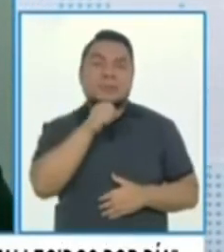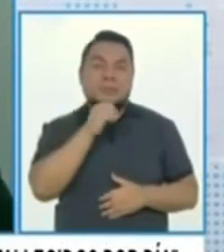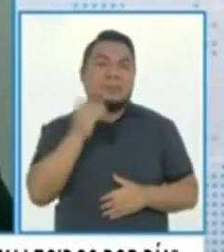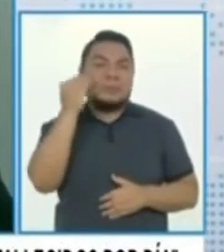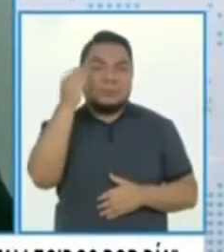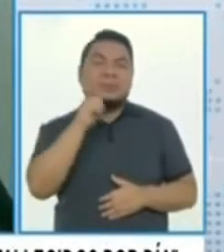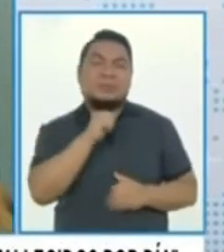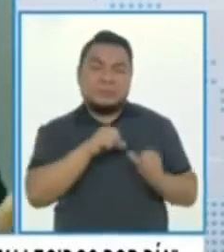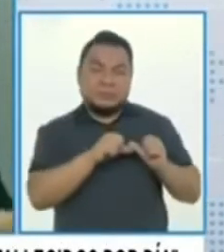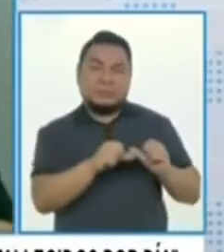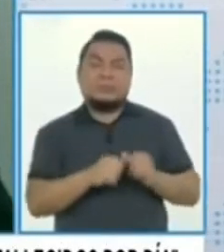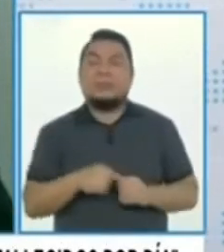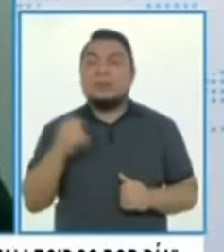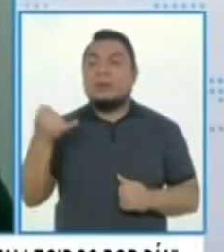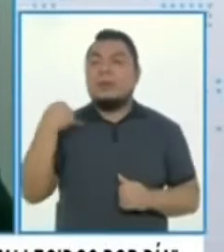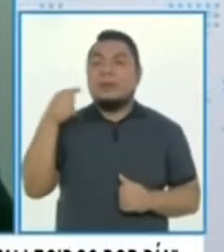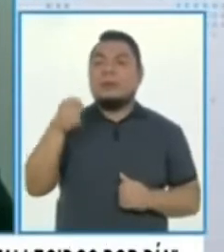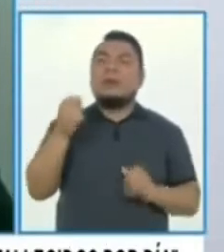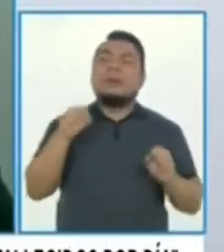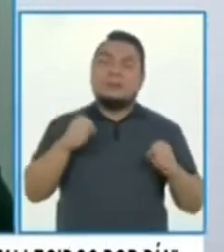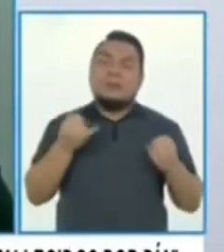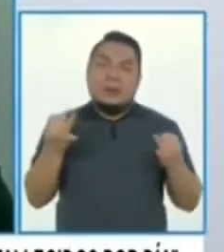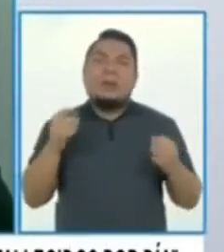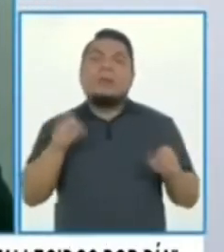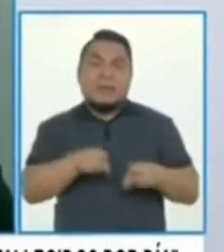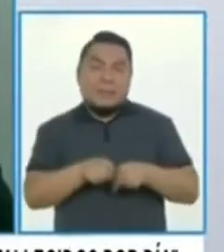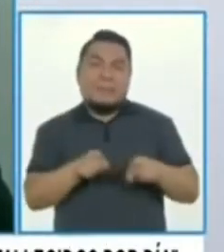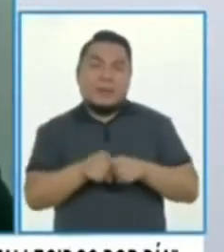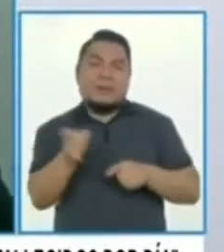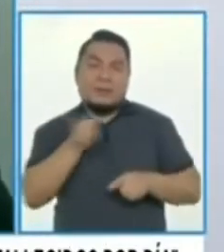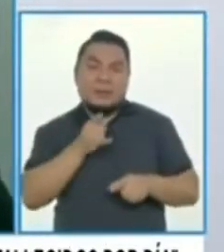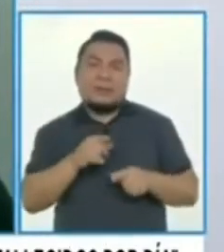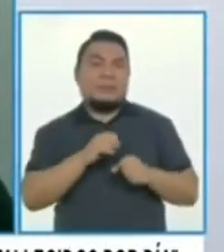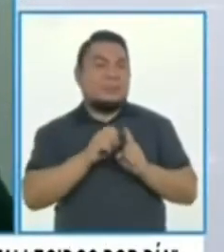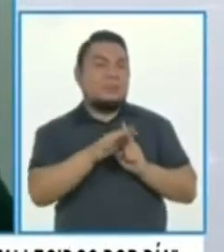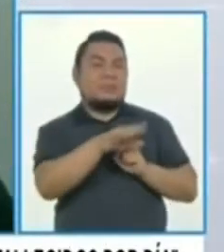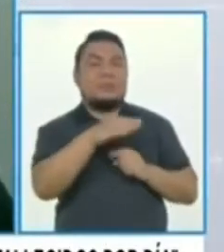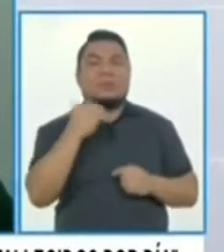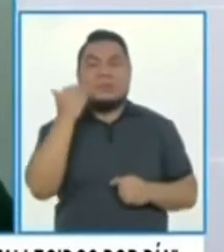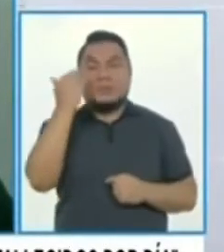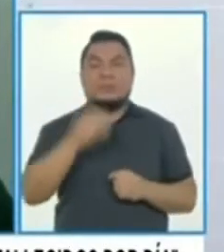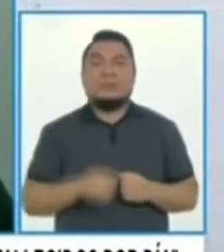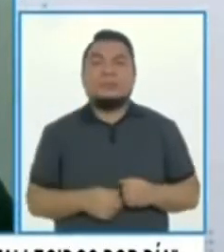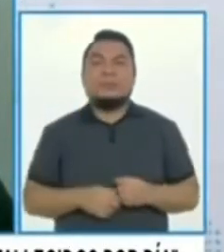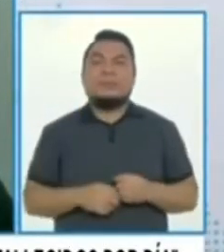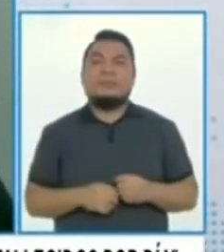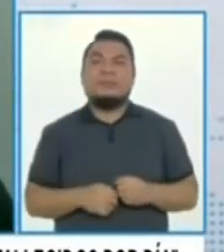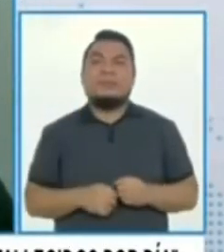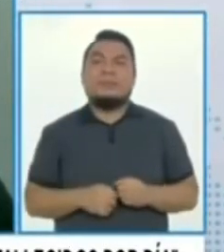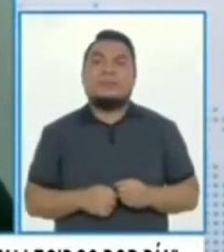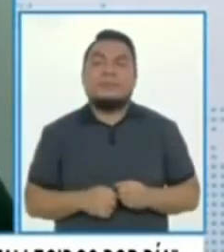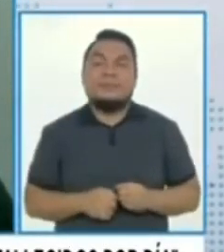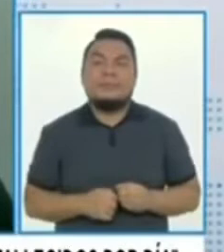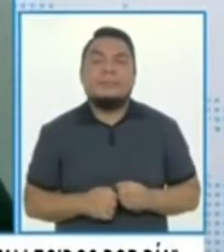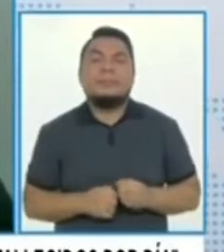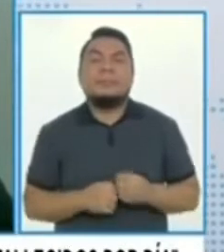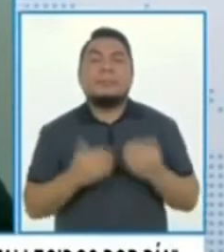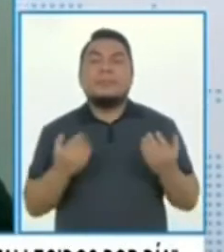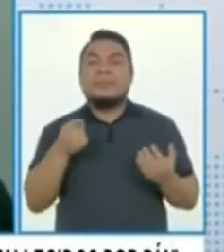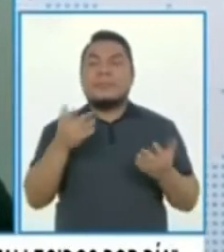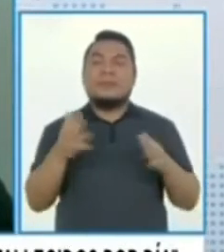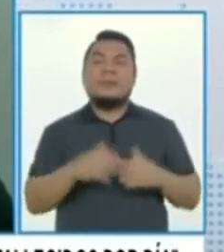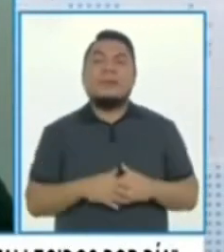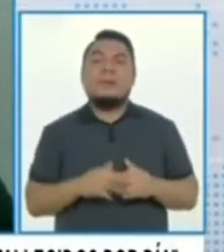aún. Entonces, son los jóvenes los que de alguna manera están contagiando, siguen contagiando a los adultos. ¿Es posible que nos establezca en cuanto a